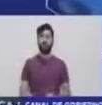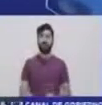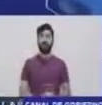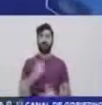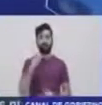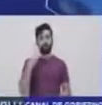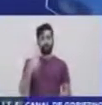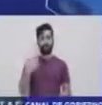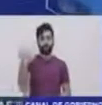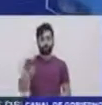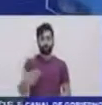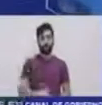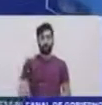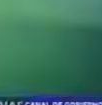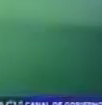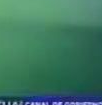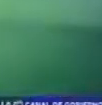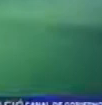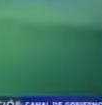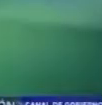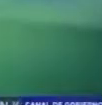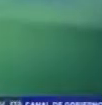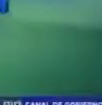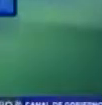detiene. Hasta la próxima.